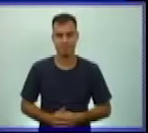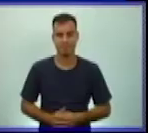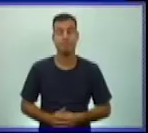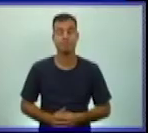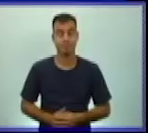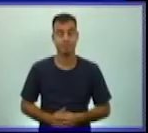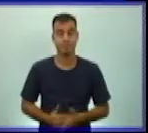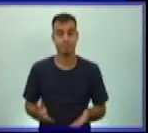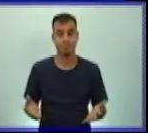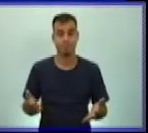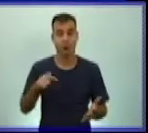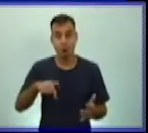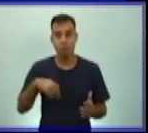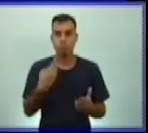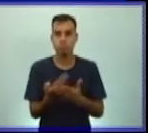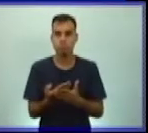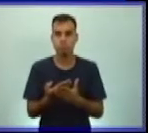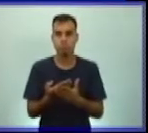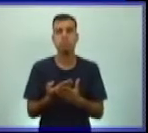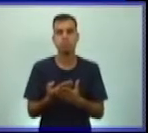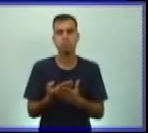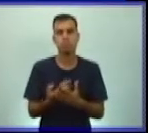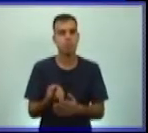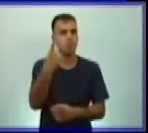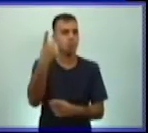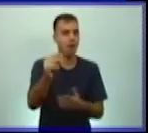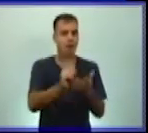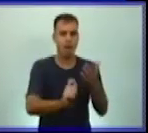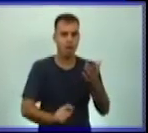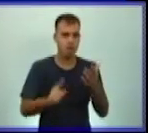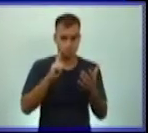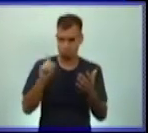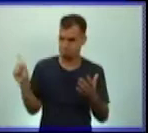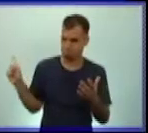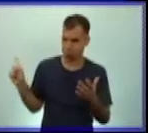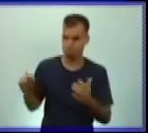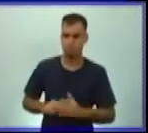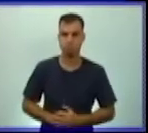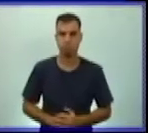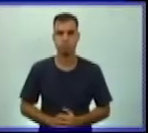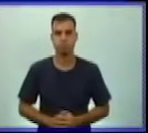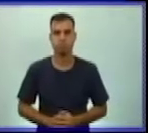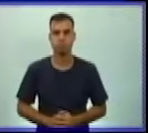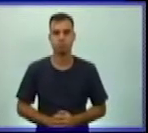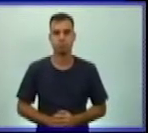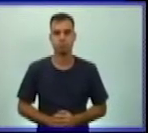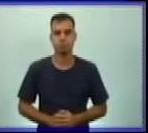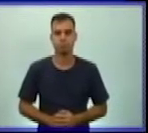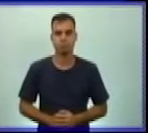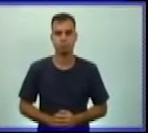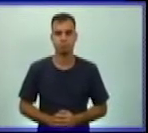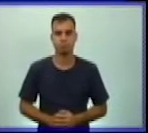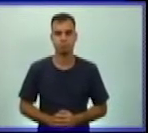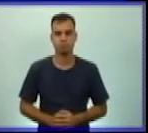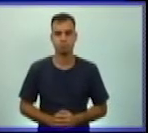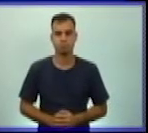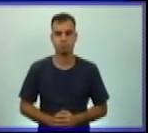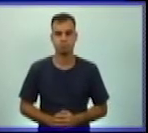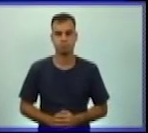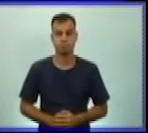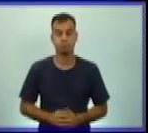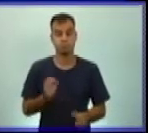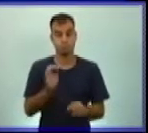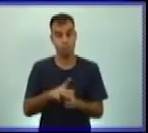Entonces, quiero proponerle esta primera actividad de trabajo independiente. Y es que a partir de lo analizado con respecto a